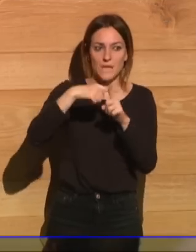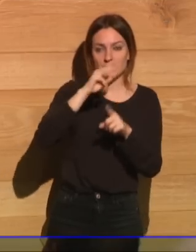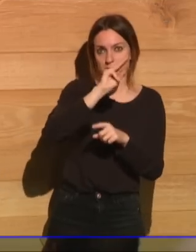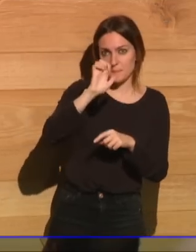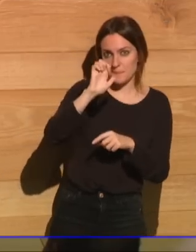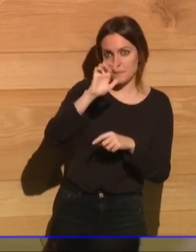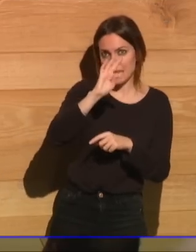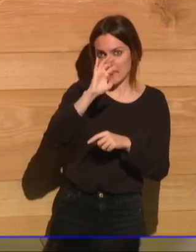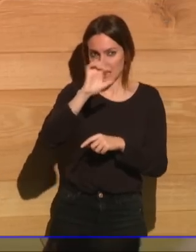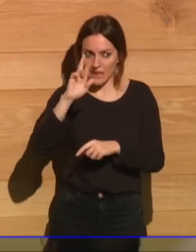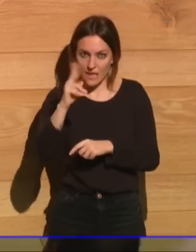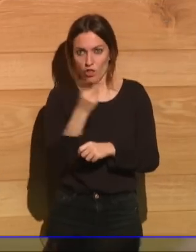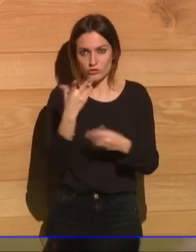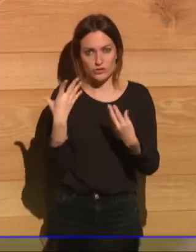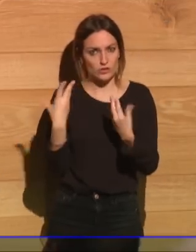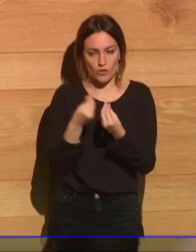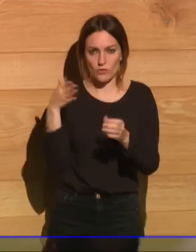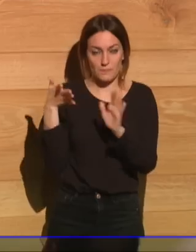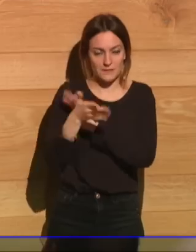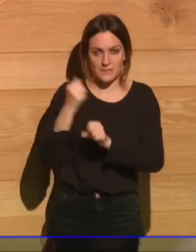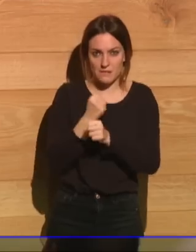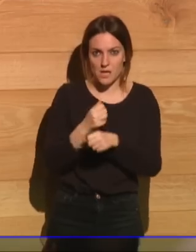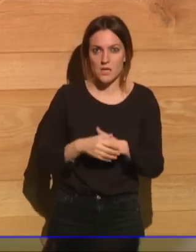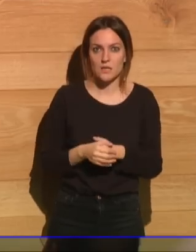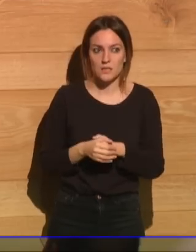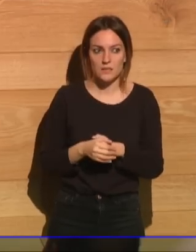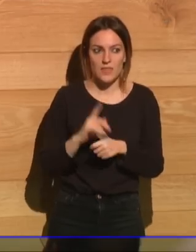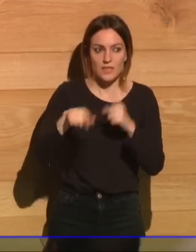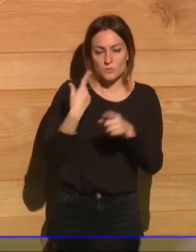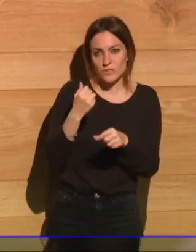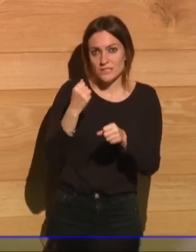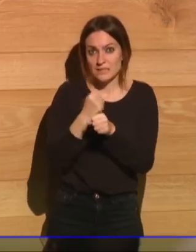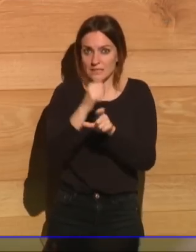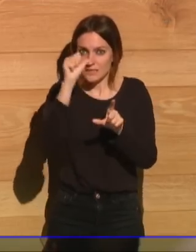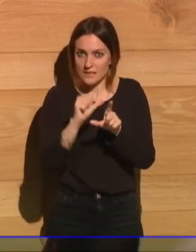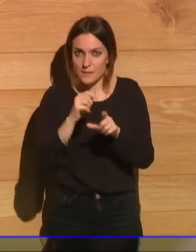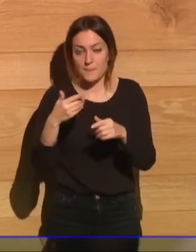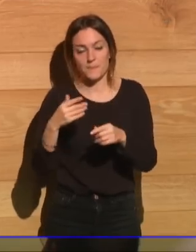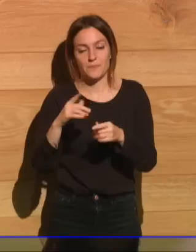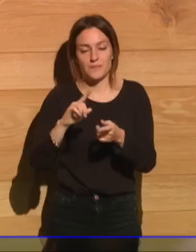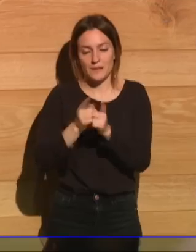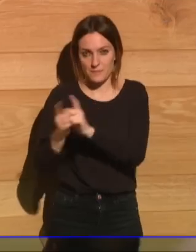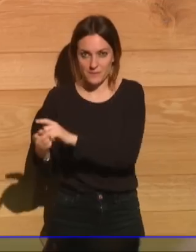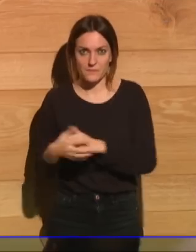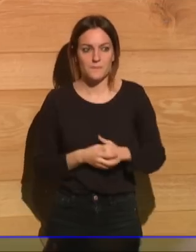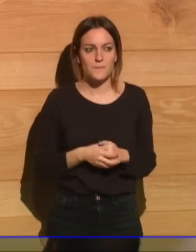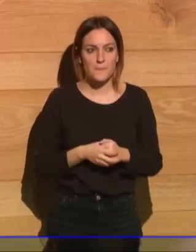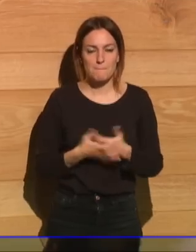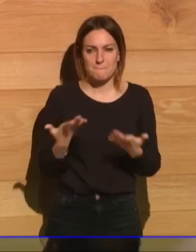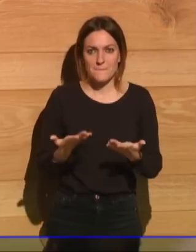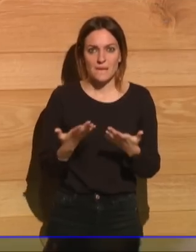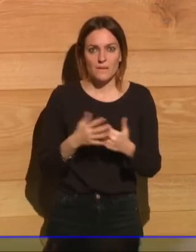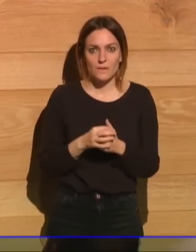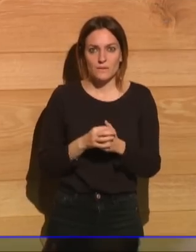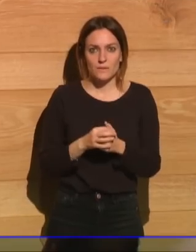a quien también hemos mencionado, que después se reparten su obra, con un poco más de peso hacia Ceracy. Pero curiosamente aquí los